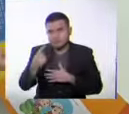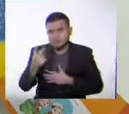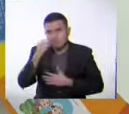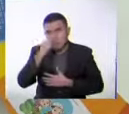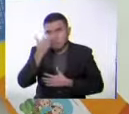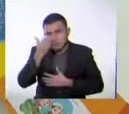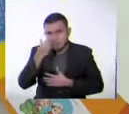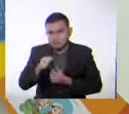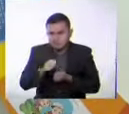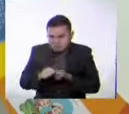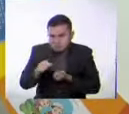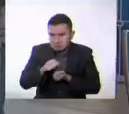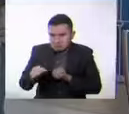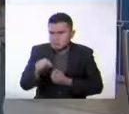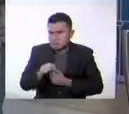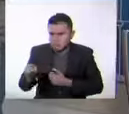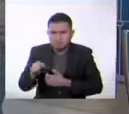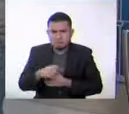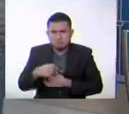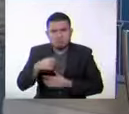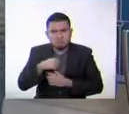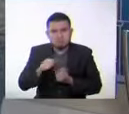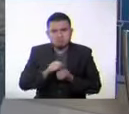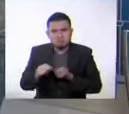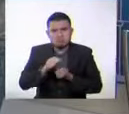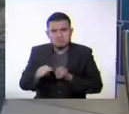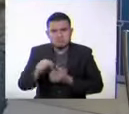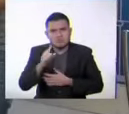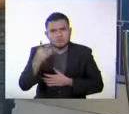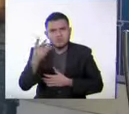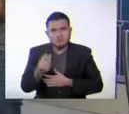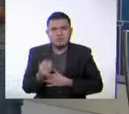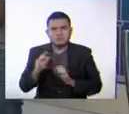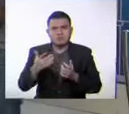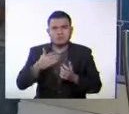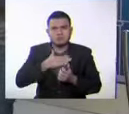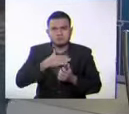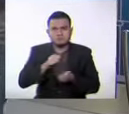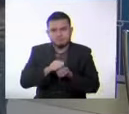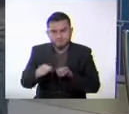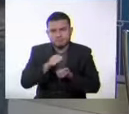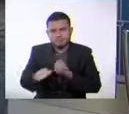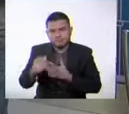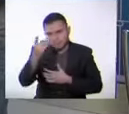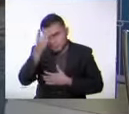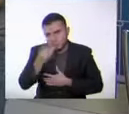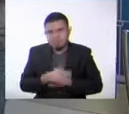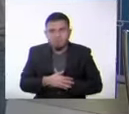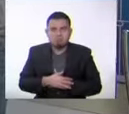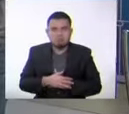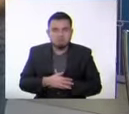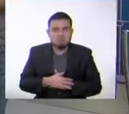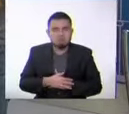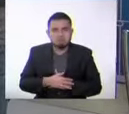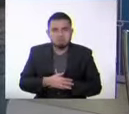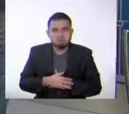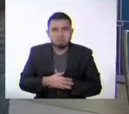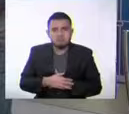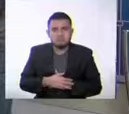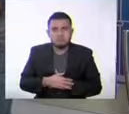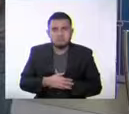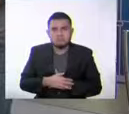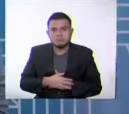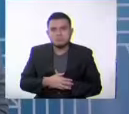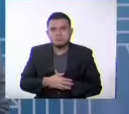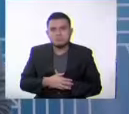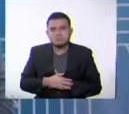¿Tú lavas tu ropa, Emerson? Sí, de hecho tengo un día destinado para lavar, que es el domingo. El domingo es el día en que Emerson lava su ropa. Muy bien.